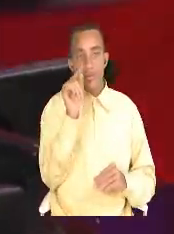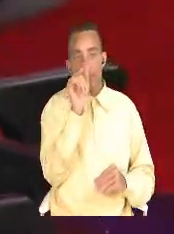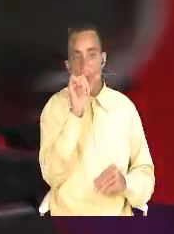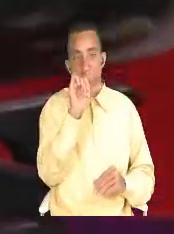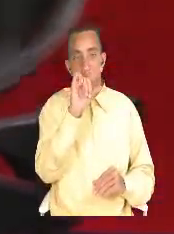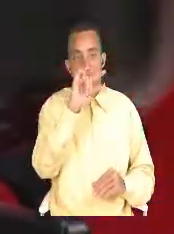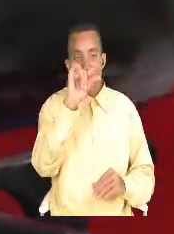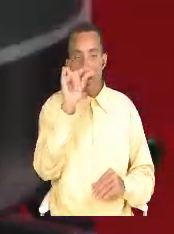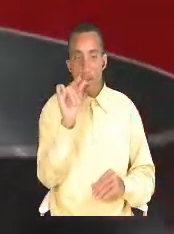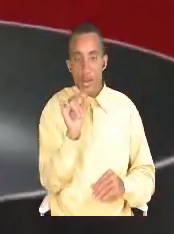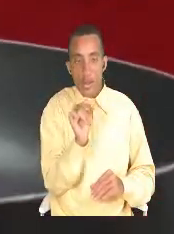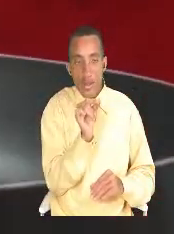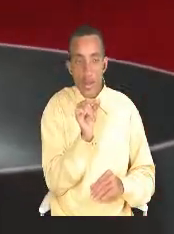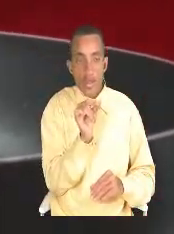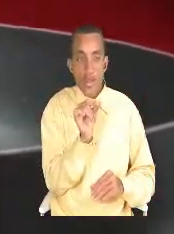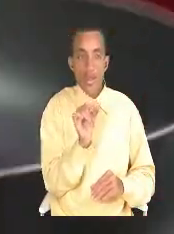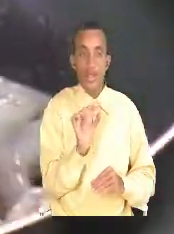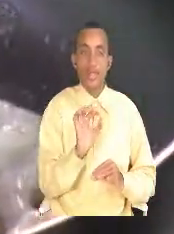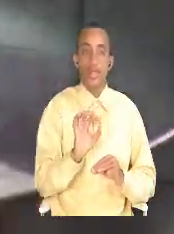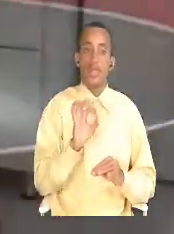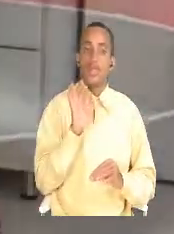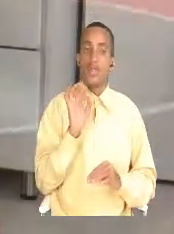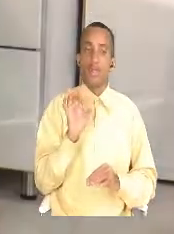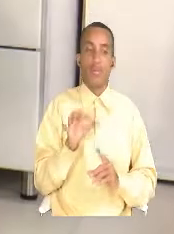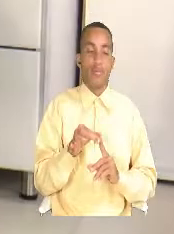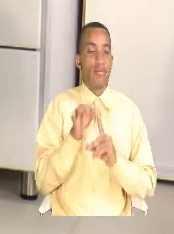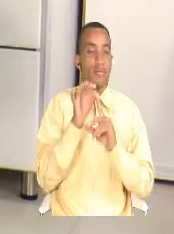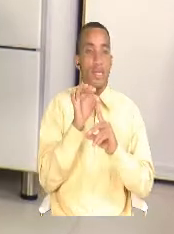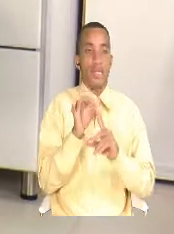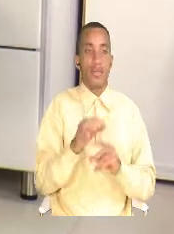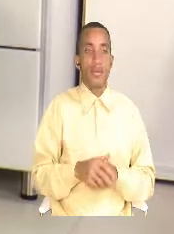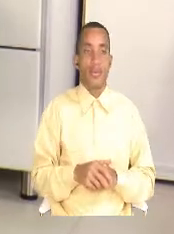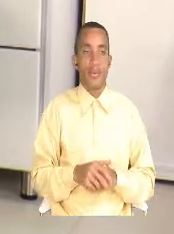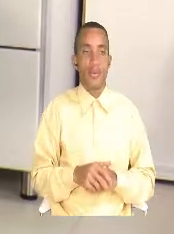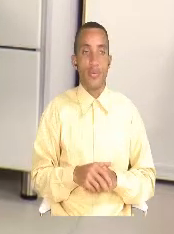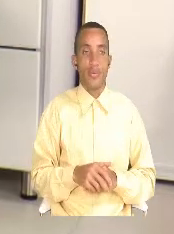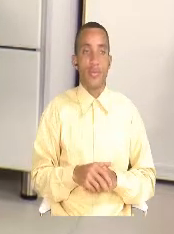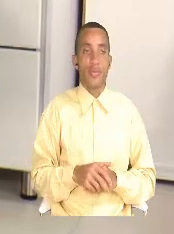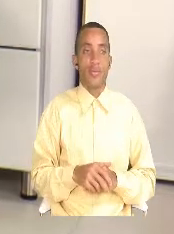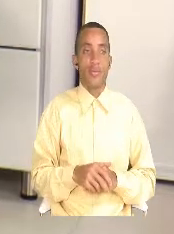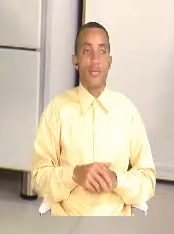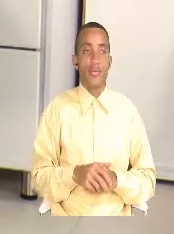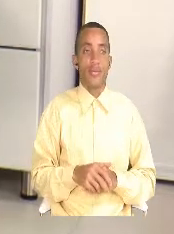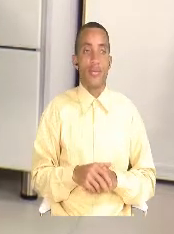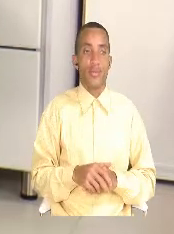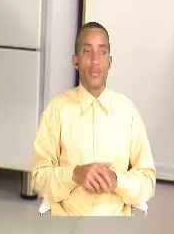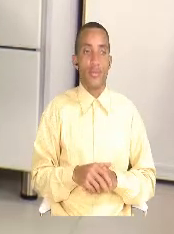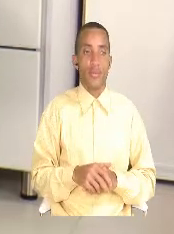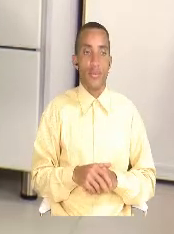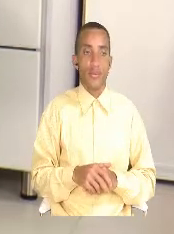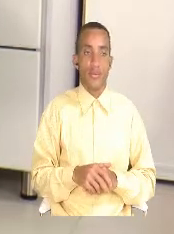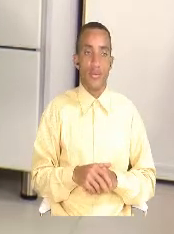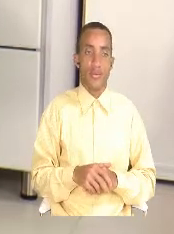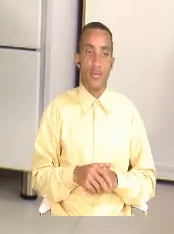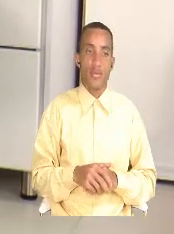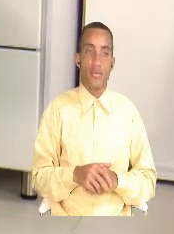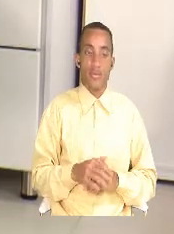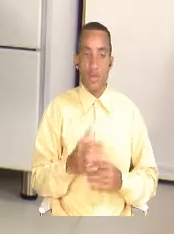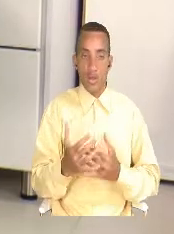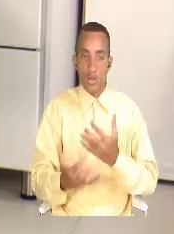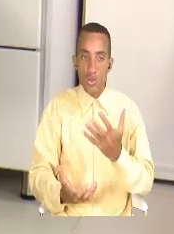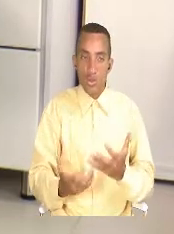manejarlo crudo y especialmente en Semana Santa. Entonces acá tenemos esto, ahí a fuego. Tenemos el